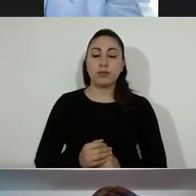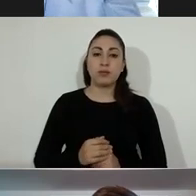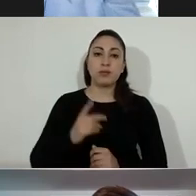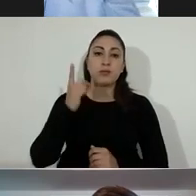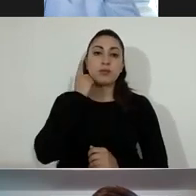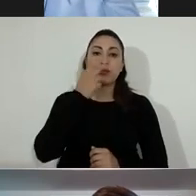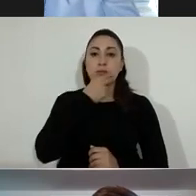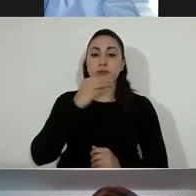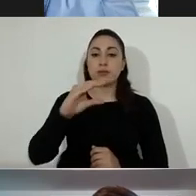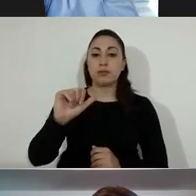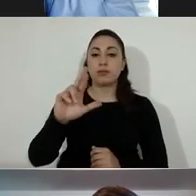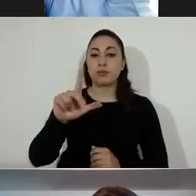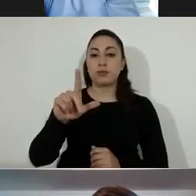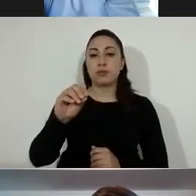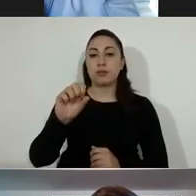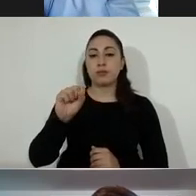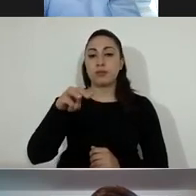Diputado Carlos Hernández Mirón.